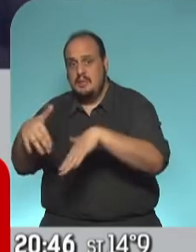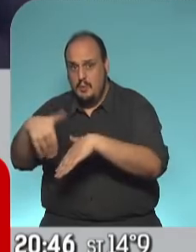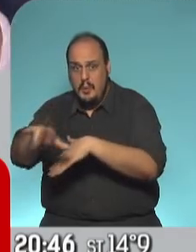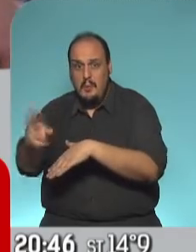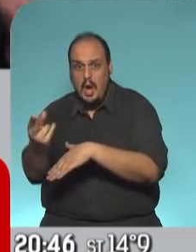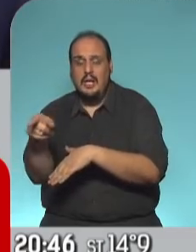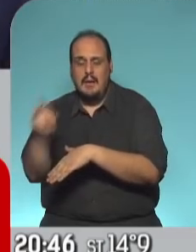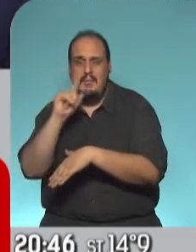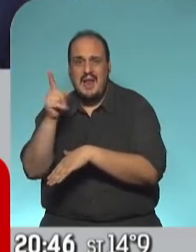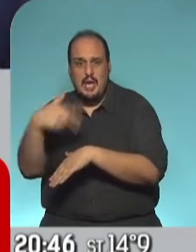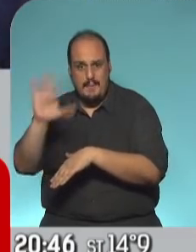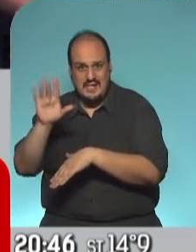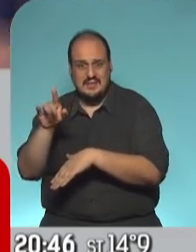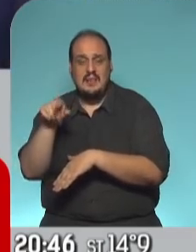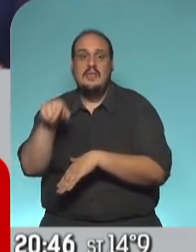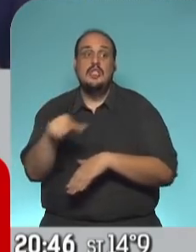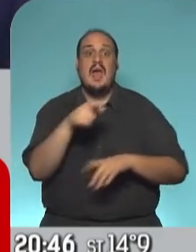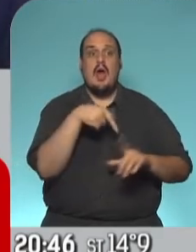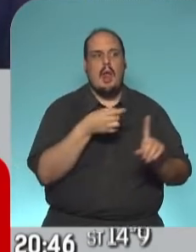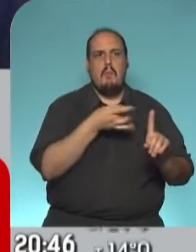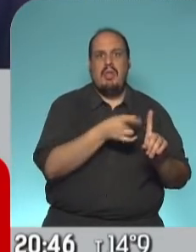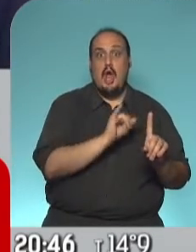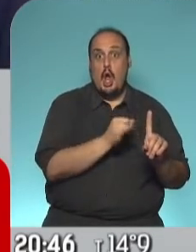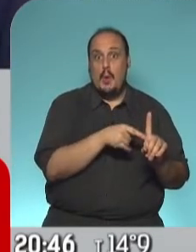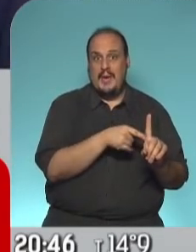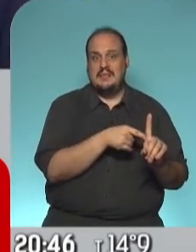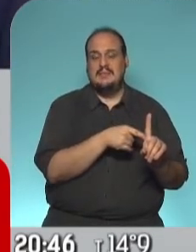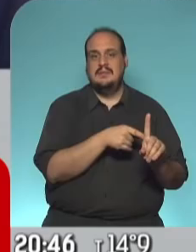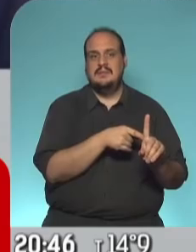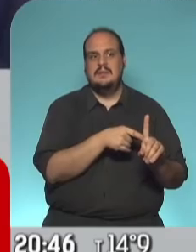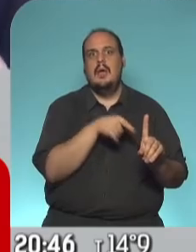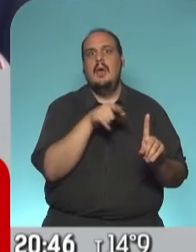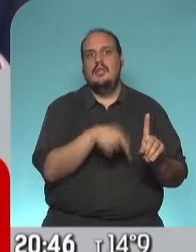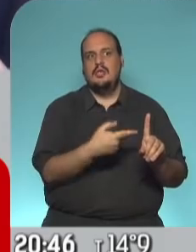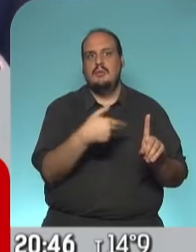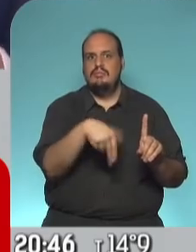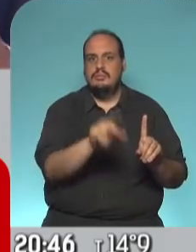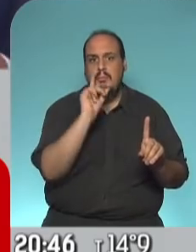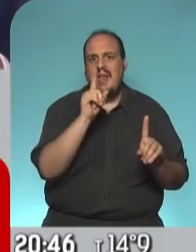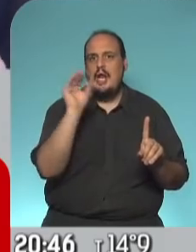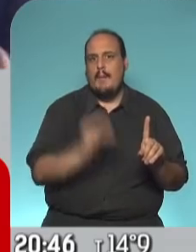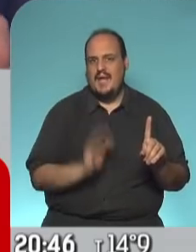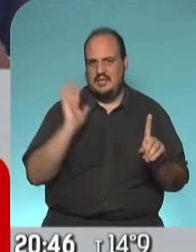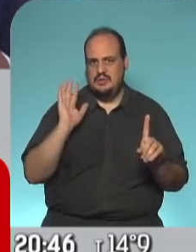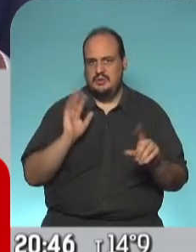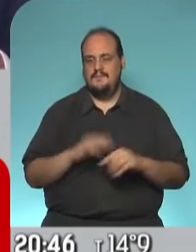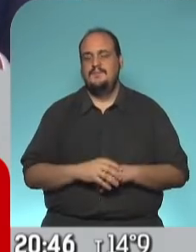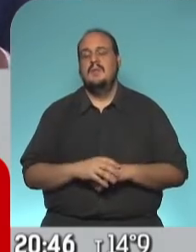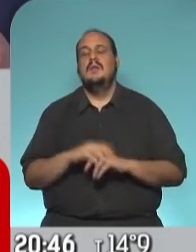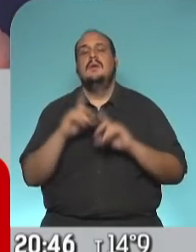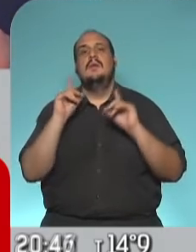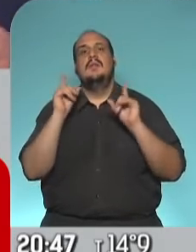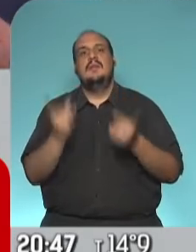y este hecho de que la edad se vaya reduciendo genera que esto se vaya provocando. Por otro lado, lo